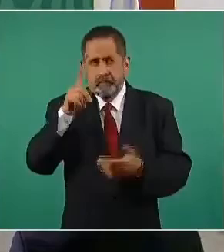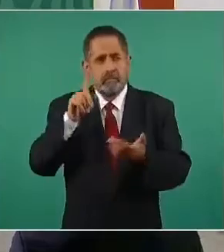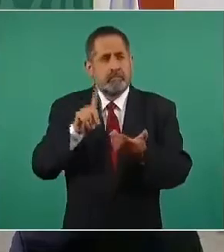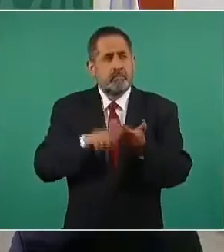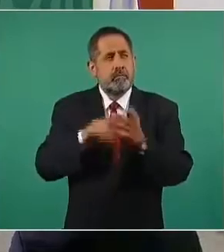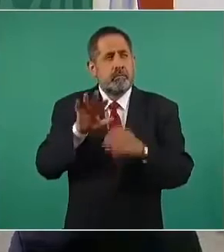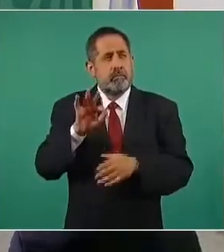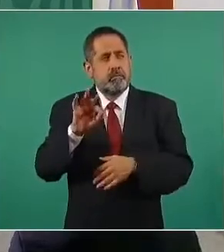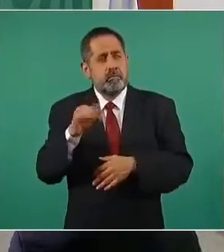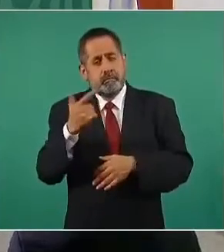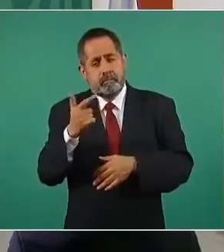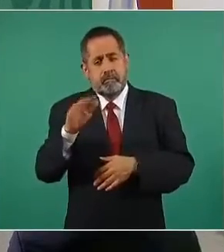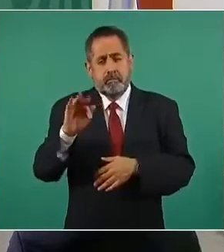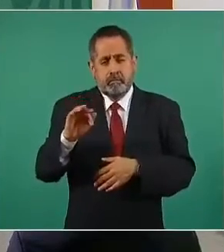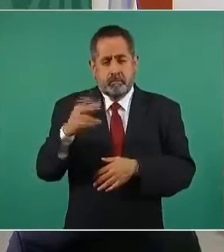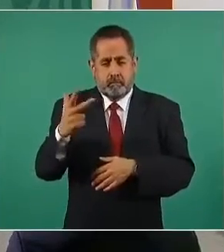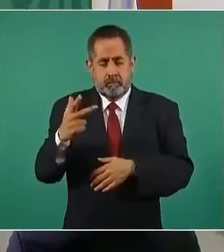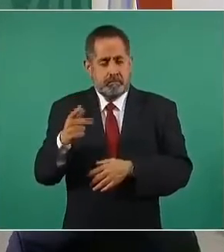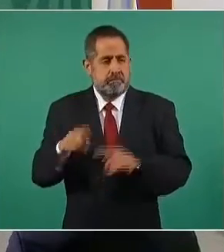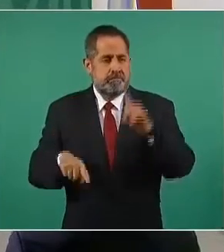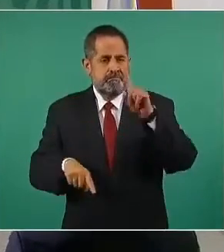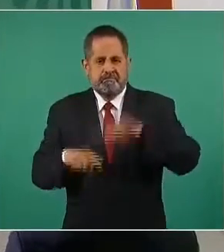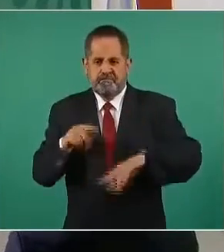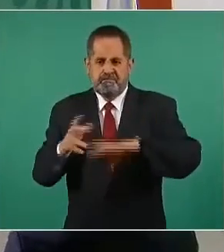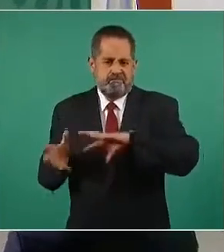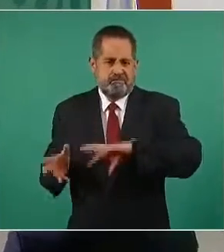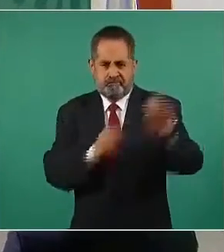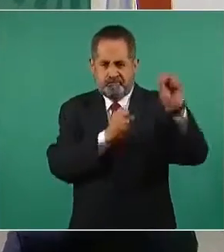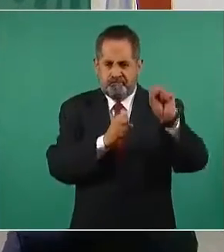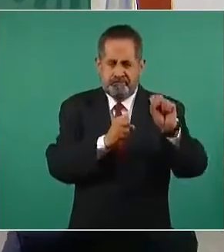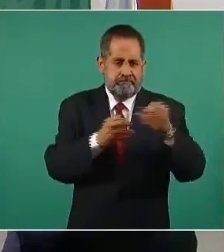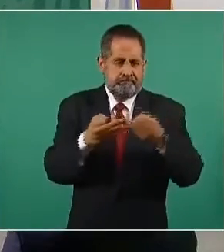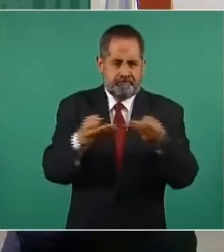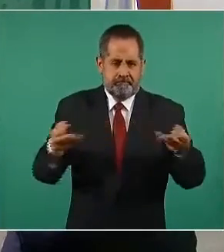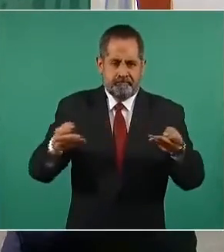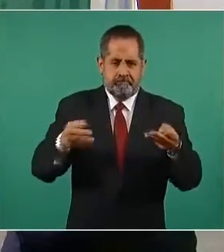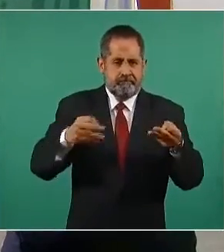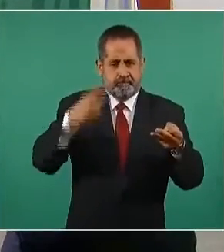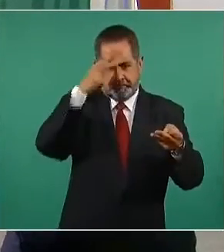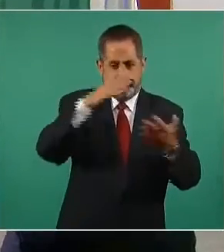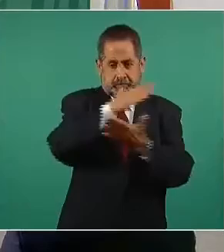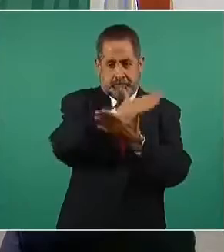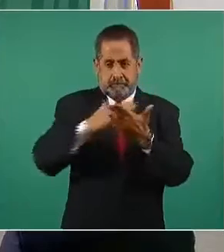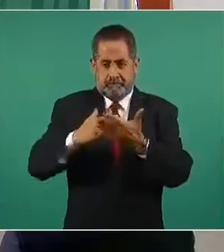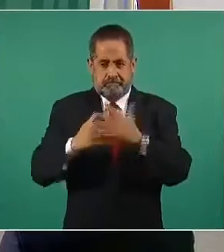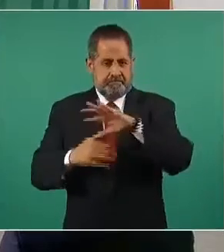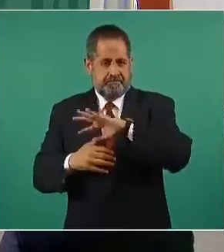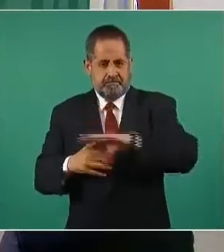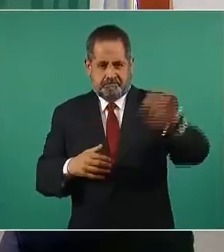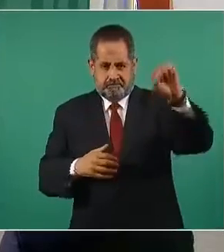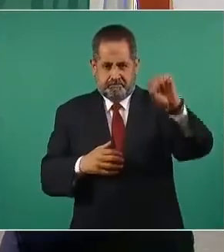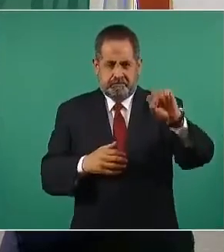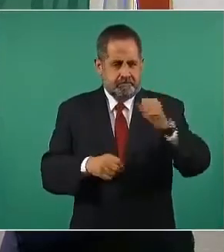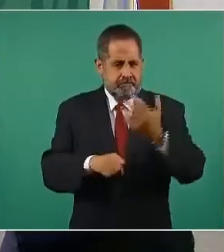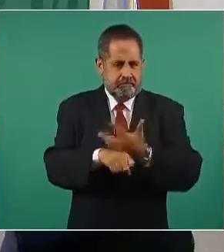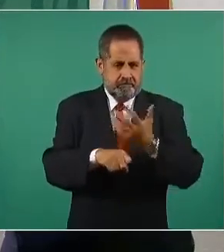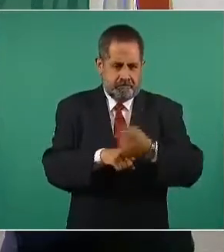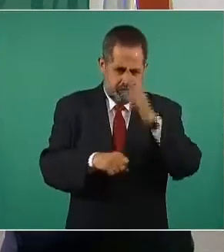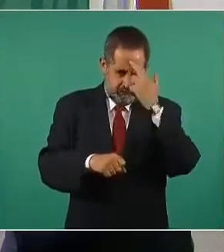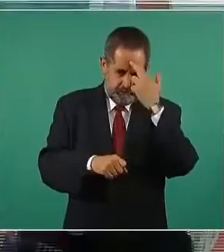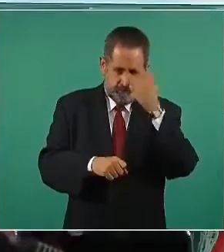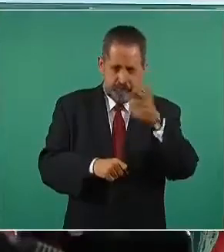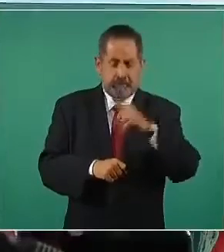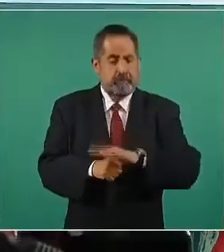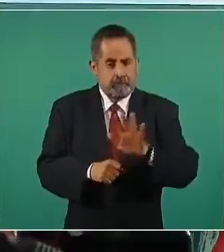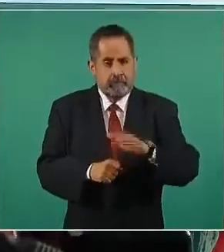el 48 fue el gran zarpazo, que nos quitan más de la mitad del territorio. Y se va